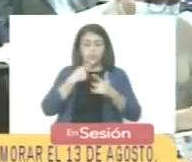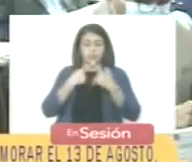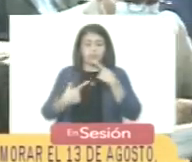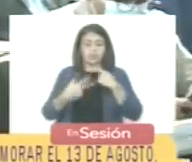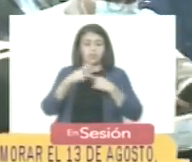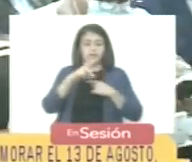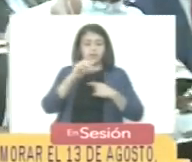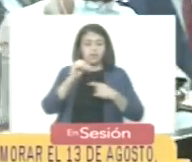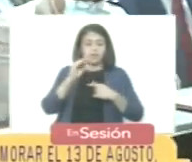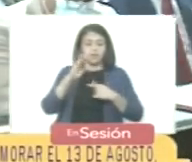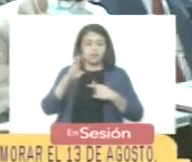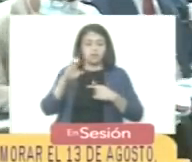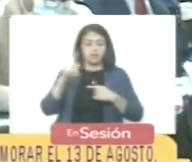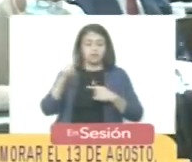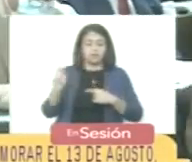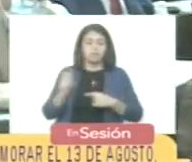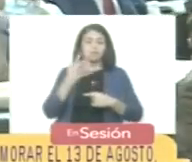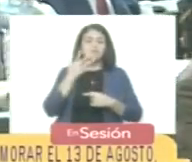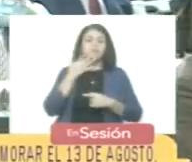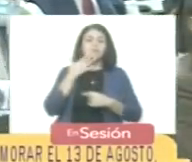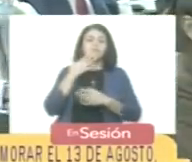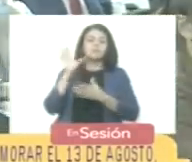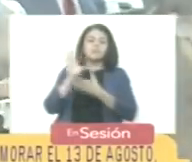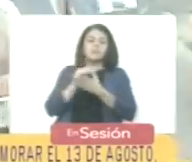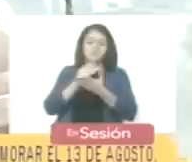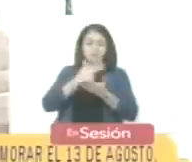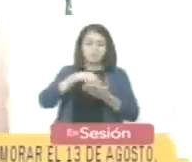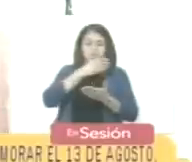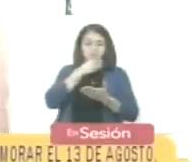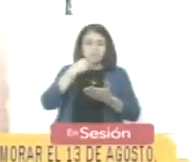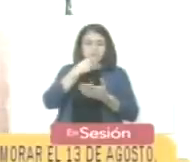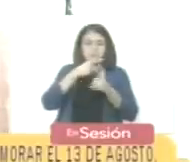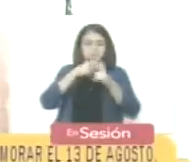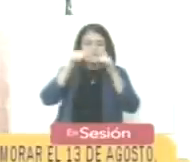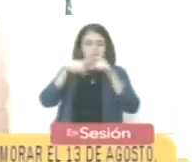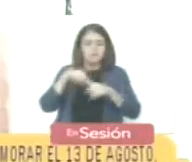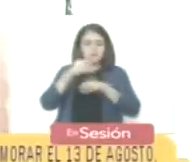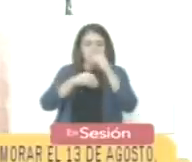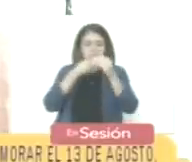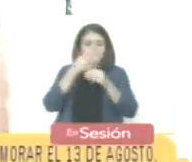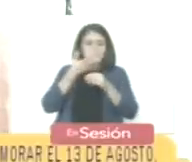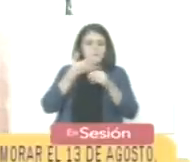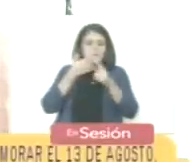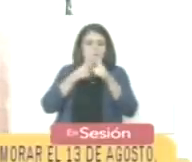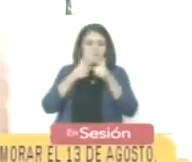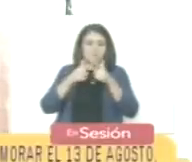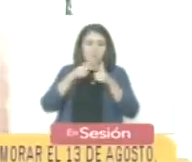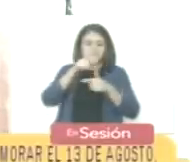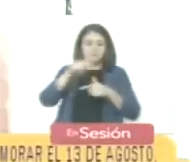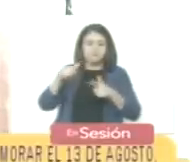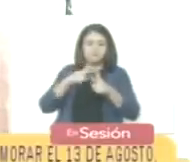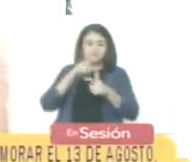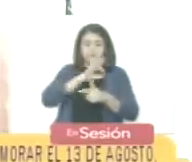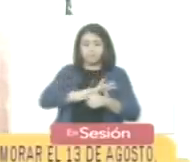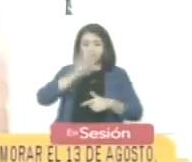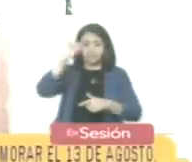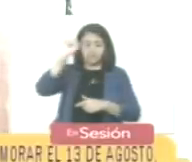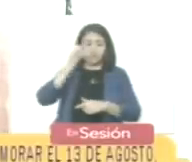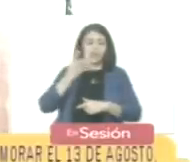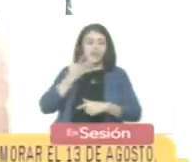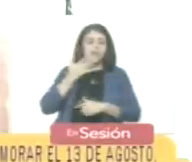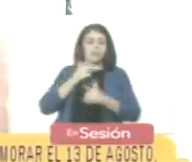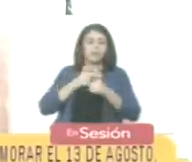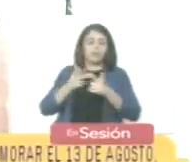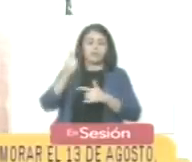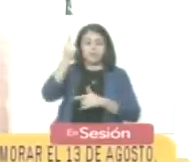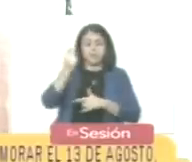Serra, tienen que ser el ejemplo para nuestra juventud pujante, el ejemplo para los militantes socialistas, el ejemplo para